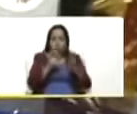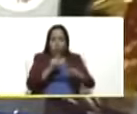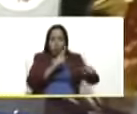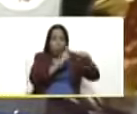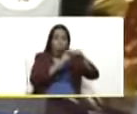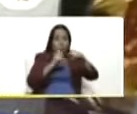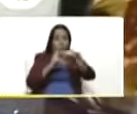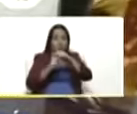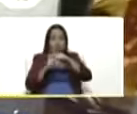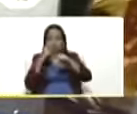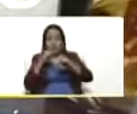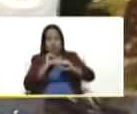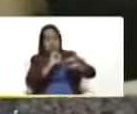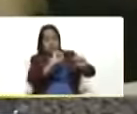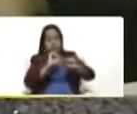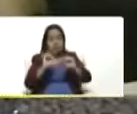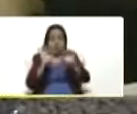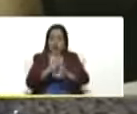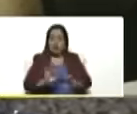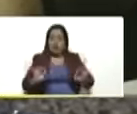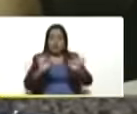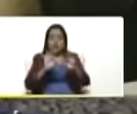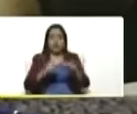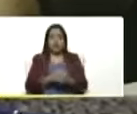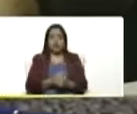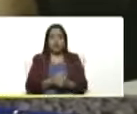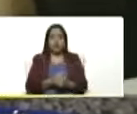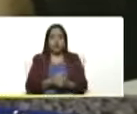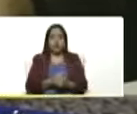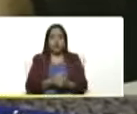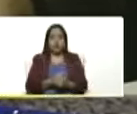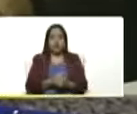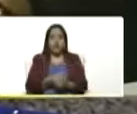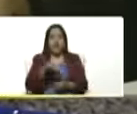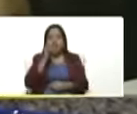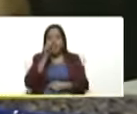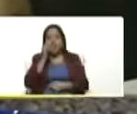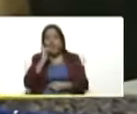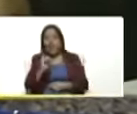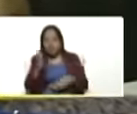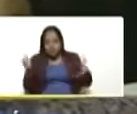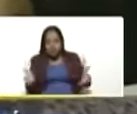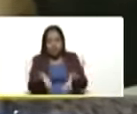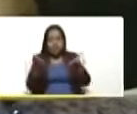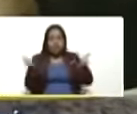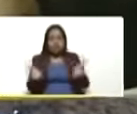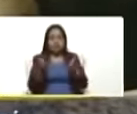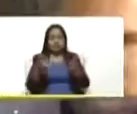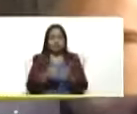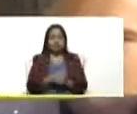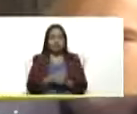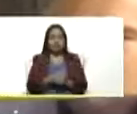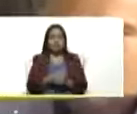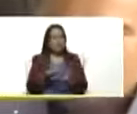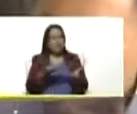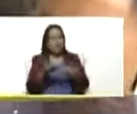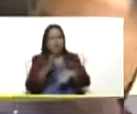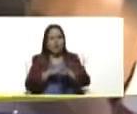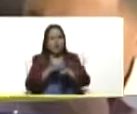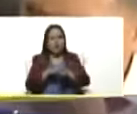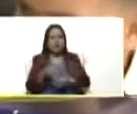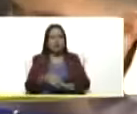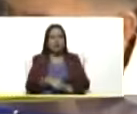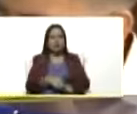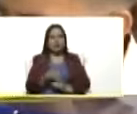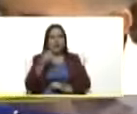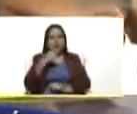está contraindicado para nada. Al contrario, el café está indicado para mantener